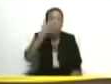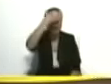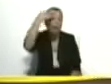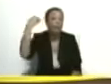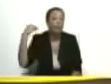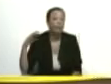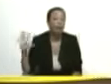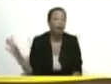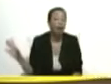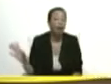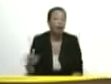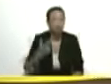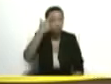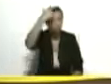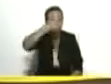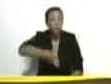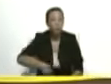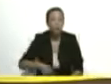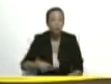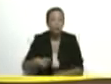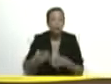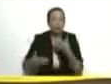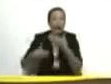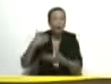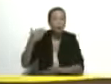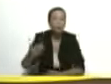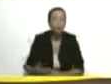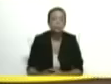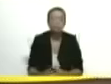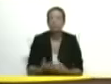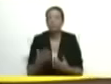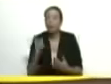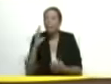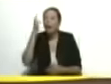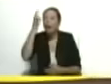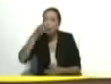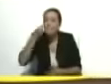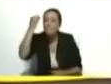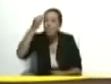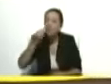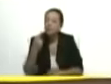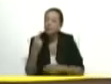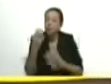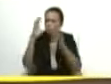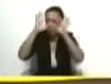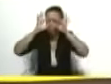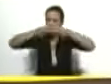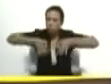Siempre se habla del carácter irreversible de la revolución bolivariana.